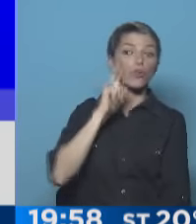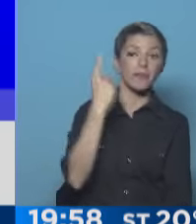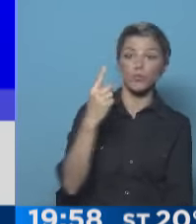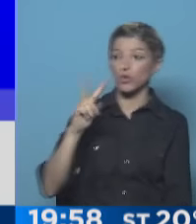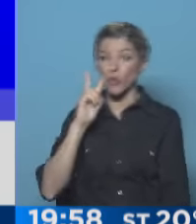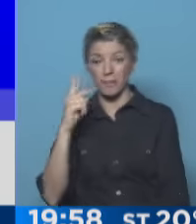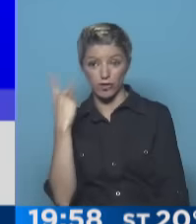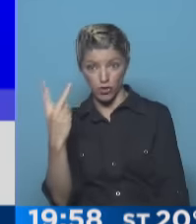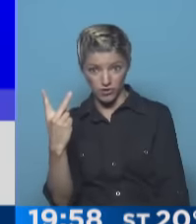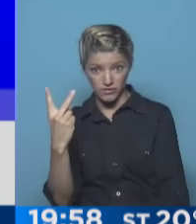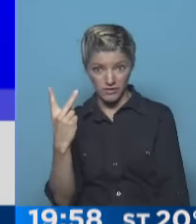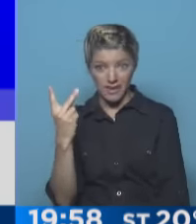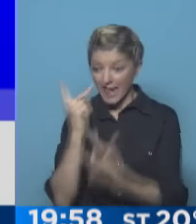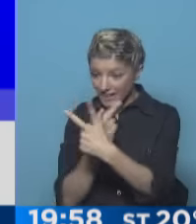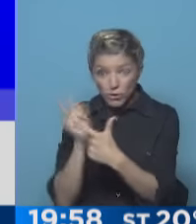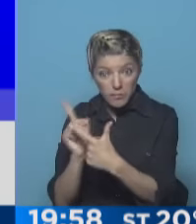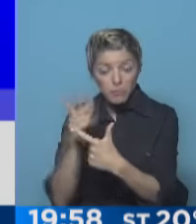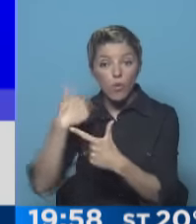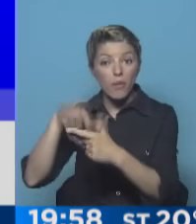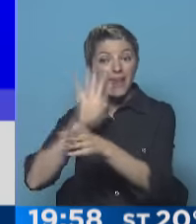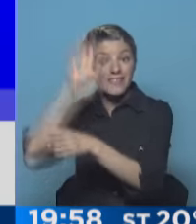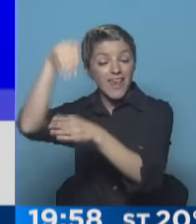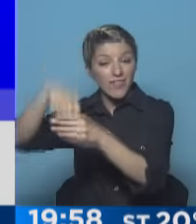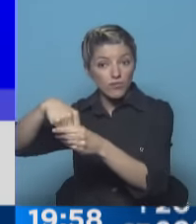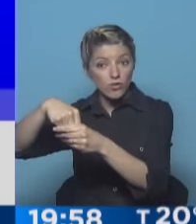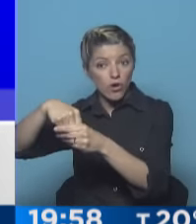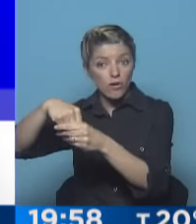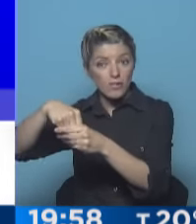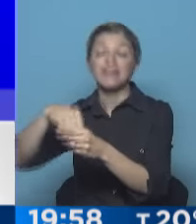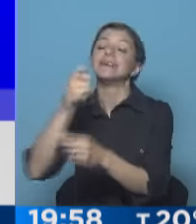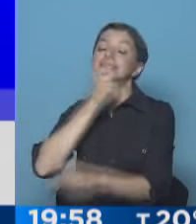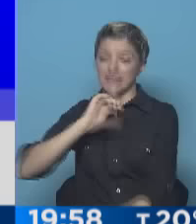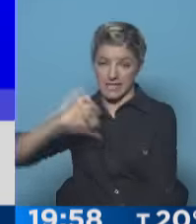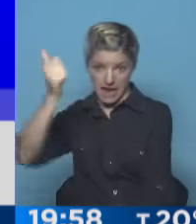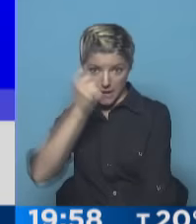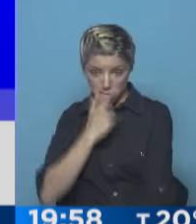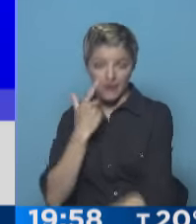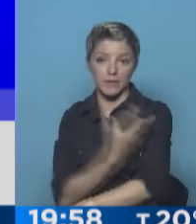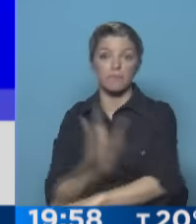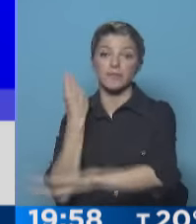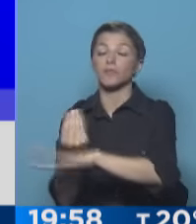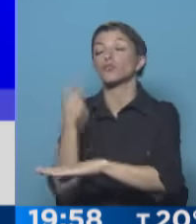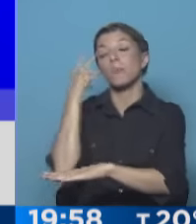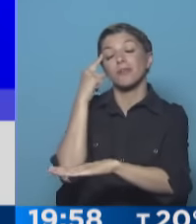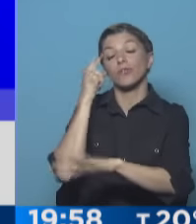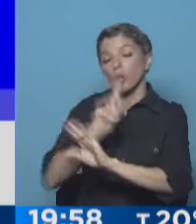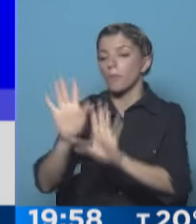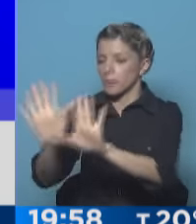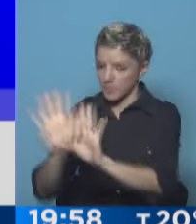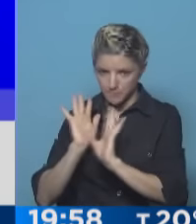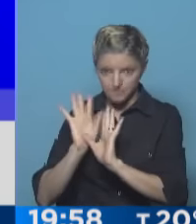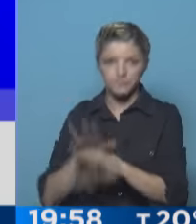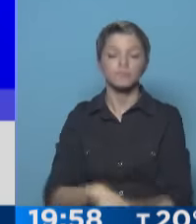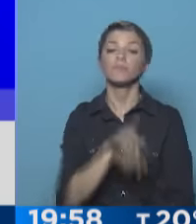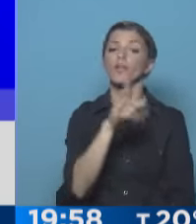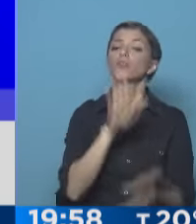Esos son los hombres y mujeres que van a acompañar si desgraciadamente macri llega a ser presidente yo no creo que eso ocurra con respecto a Daniel es